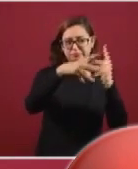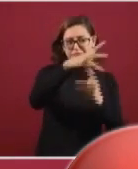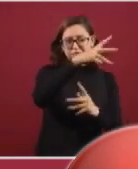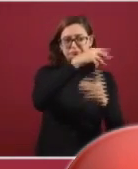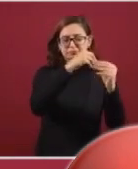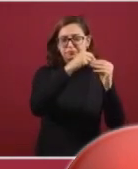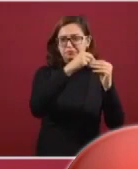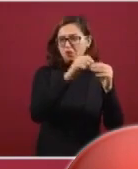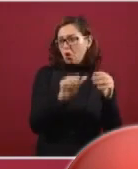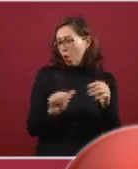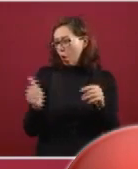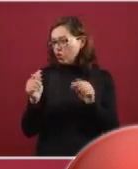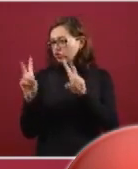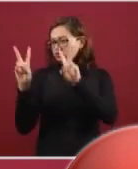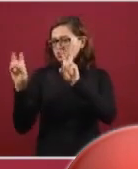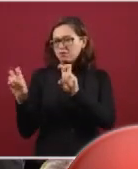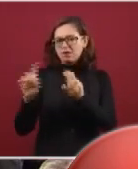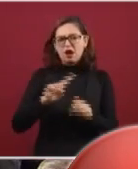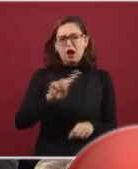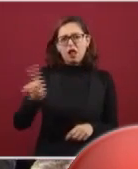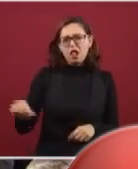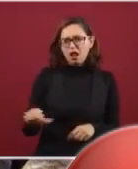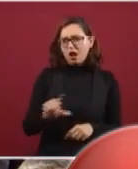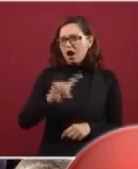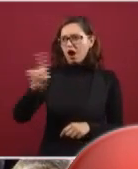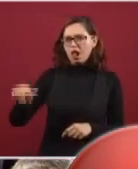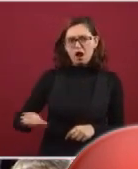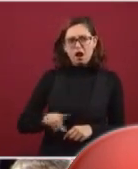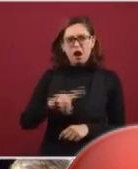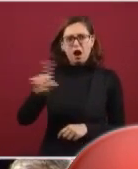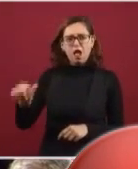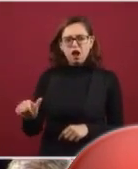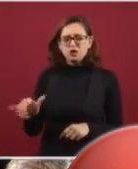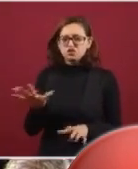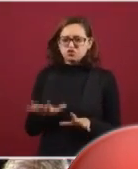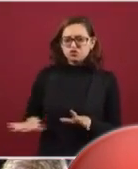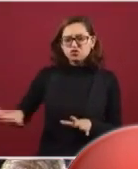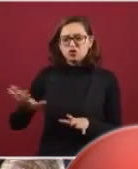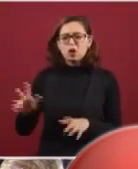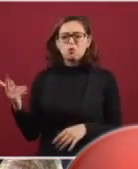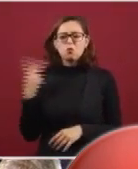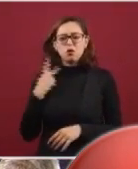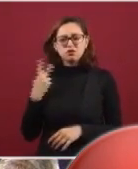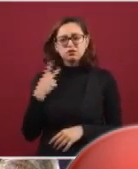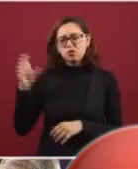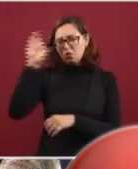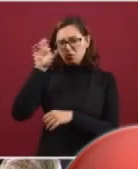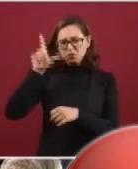todo lo demás, lo social, lo político, lo cultural.